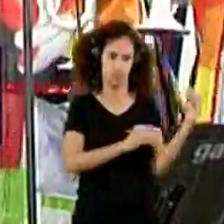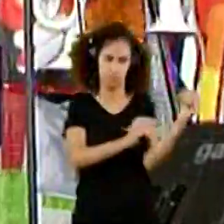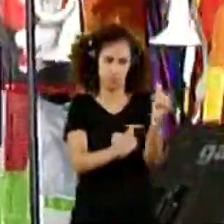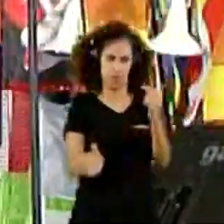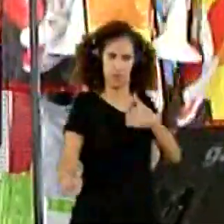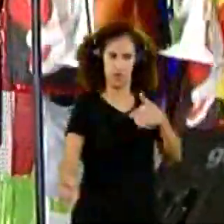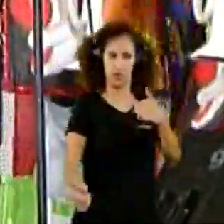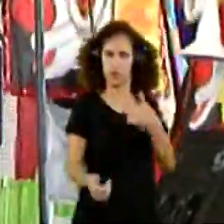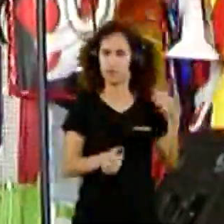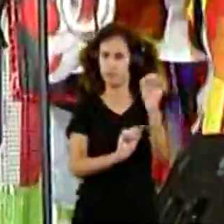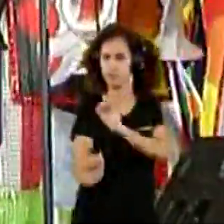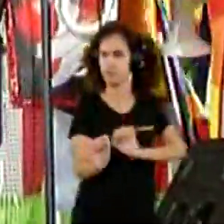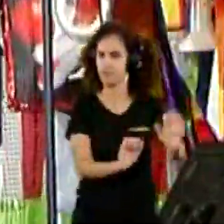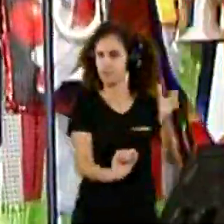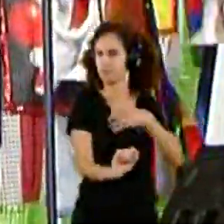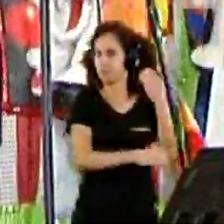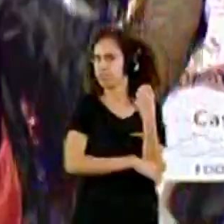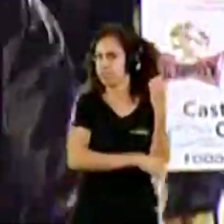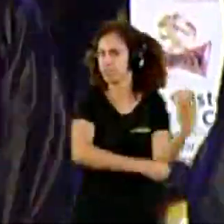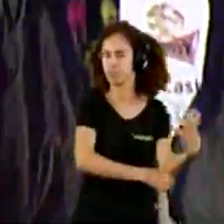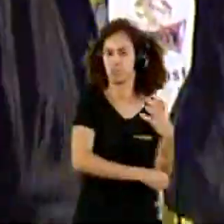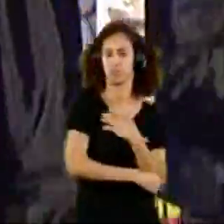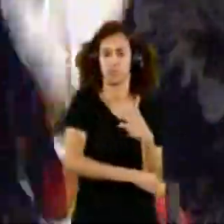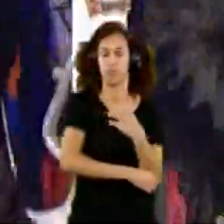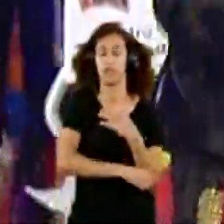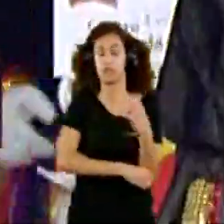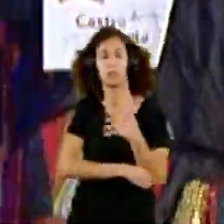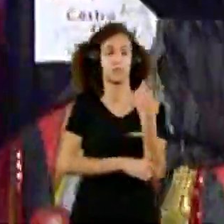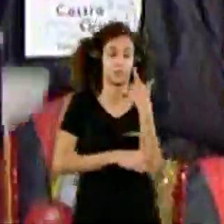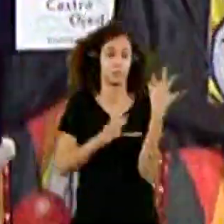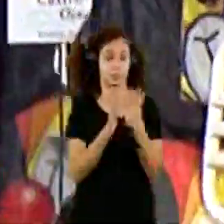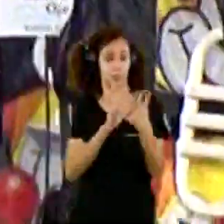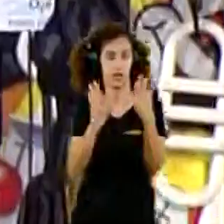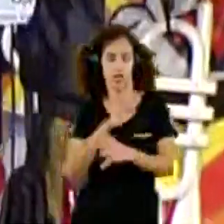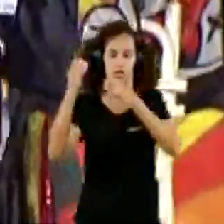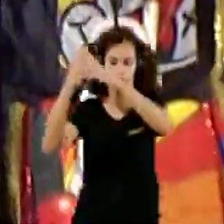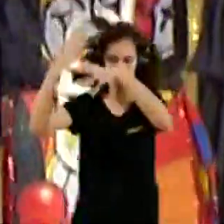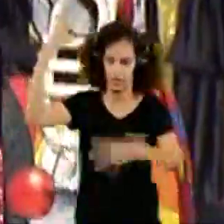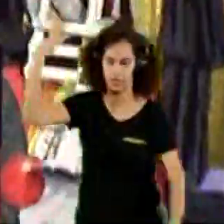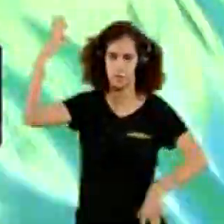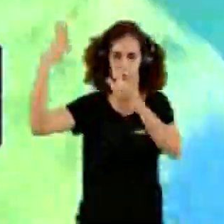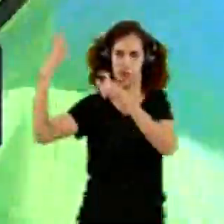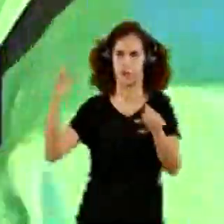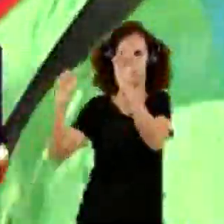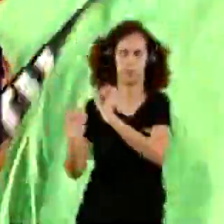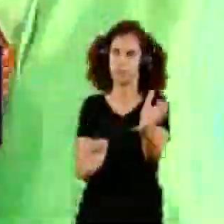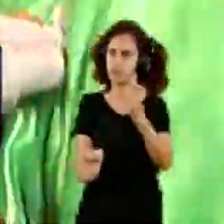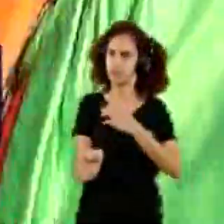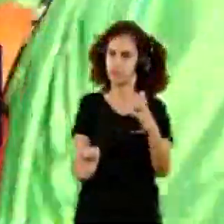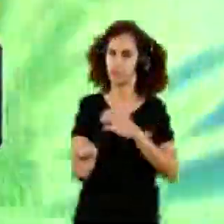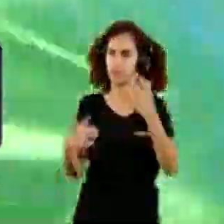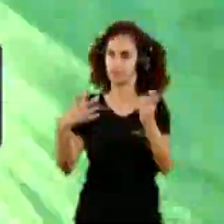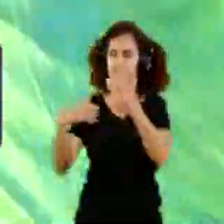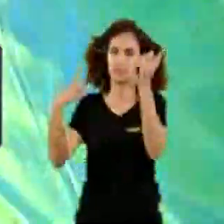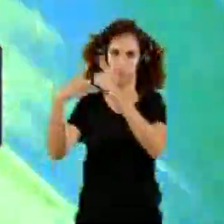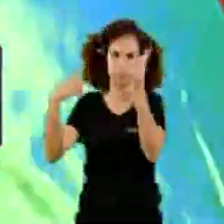tus actos no puedo apoyarlo. Tengo motivos y una lista de indefendibles, que va desde